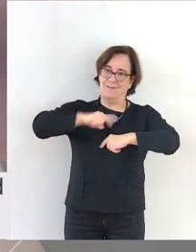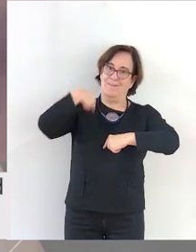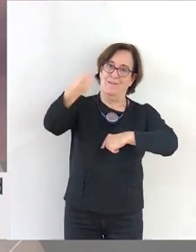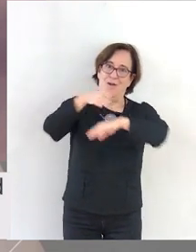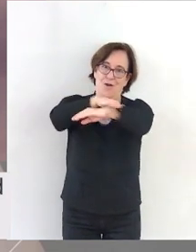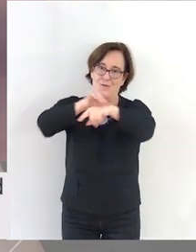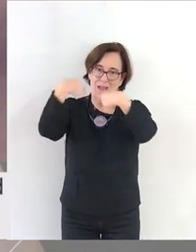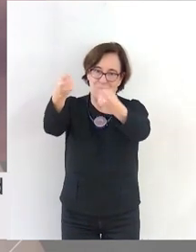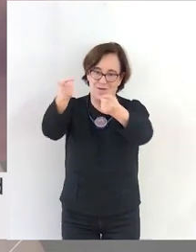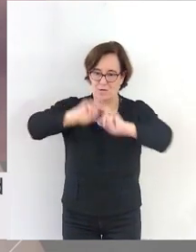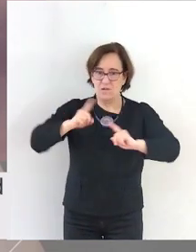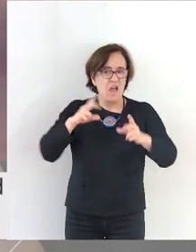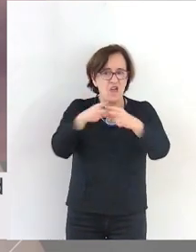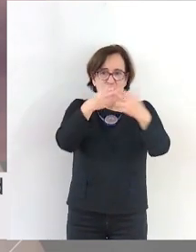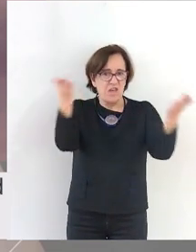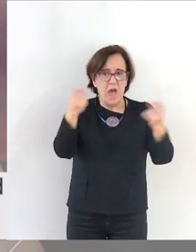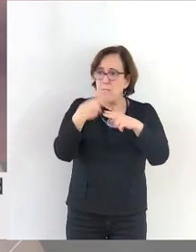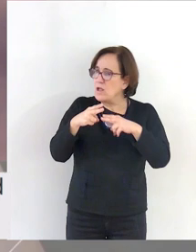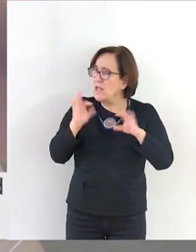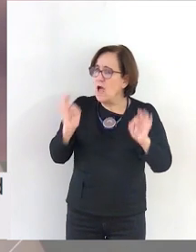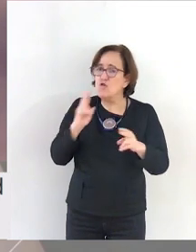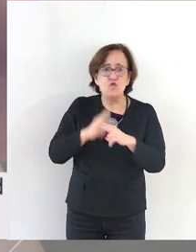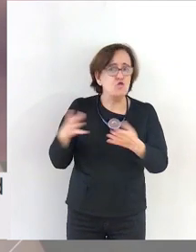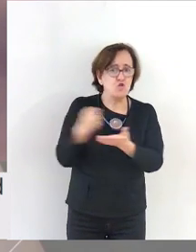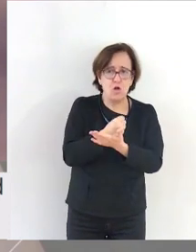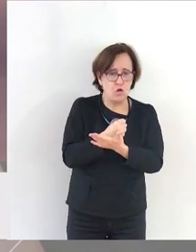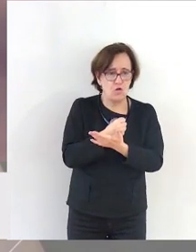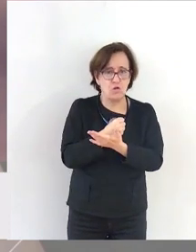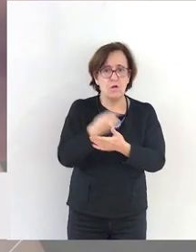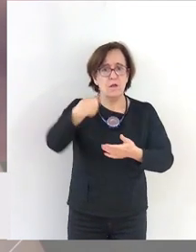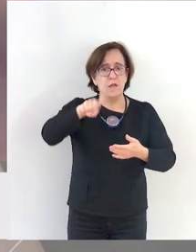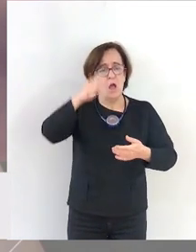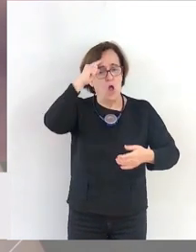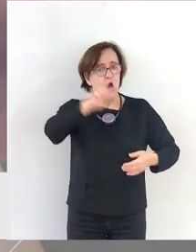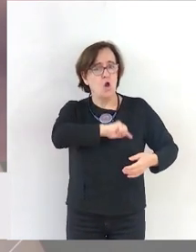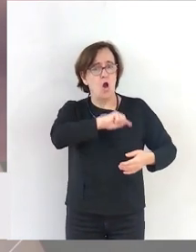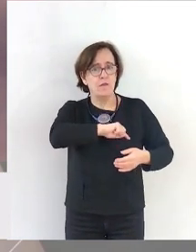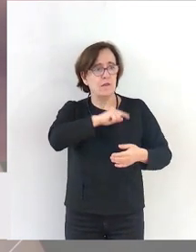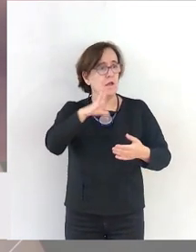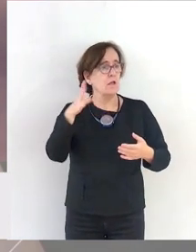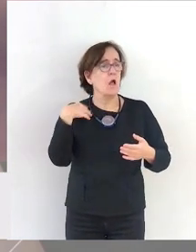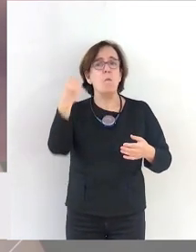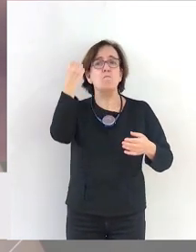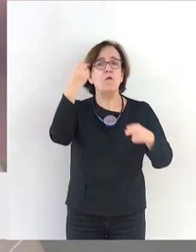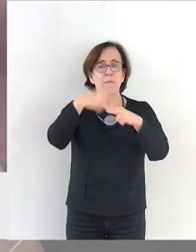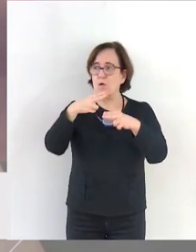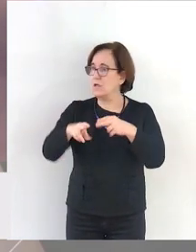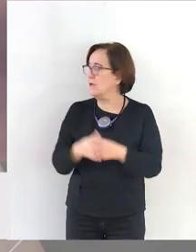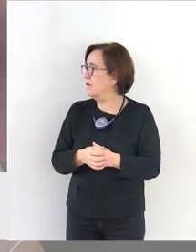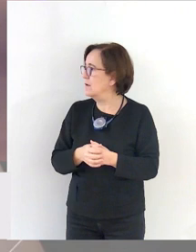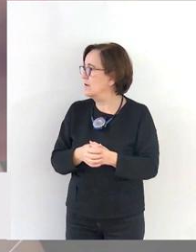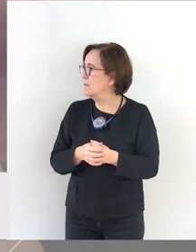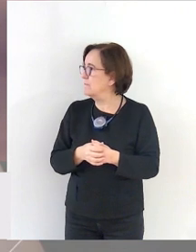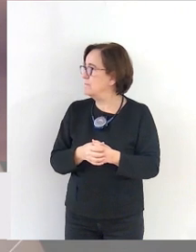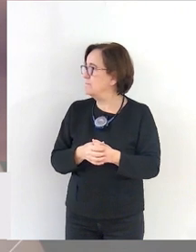sociedad política Somos todos y por lo tanto todos debemos tener conciencia de nuestro poder político